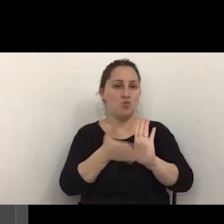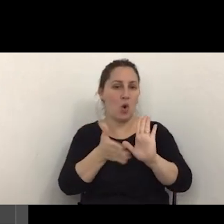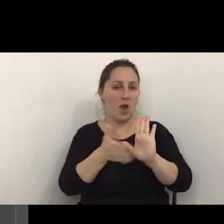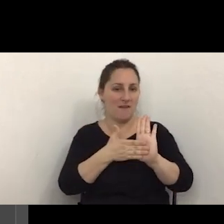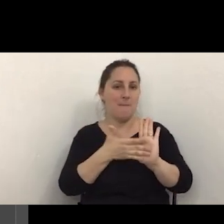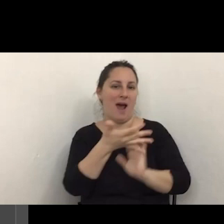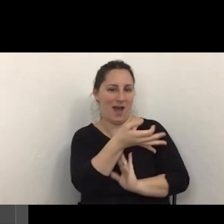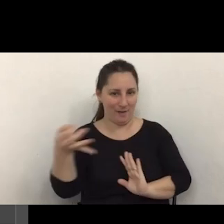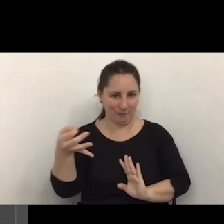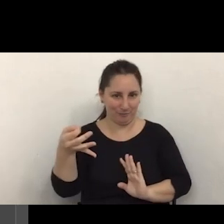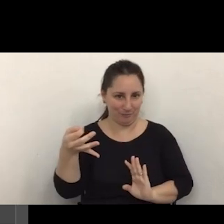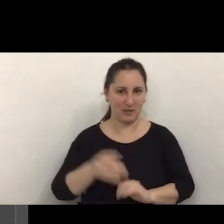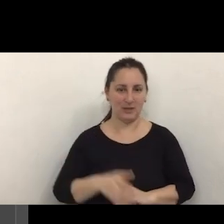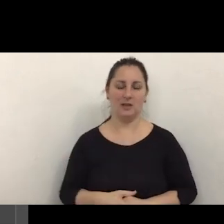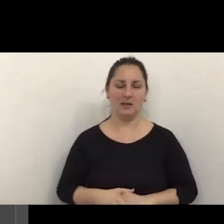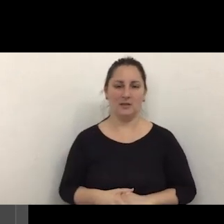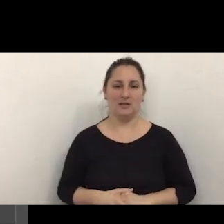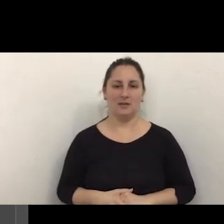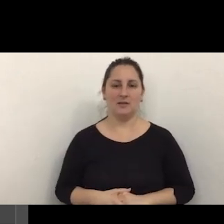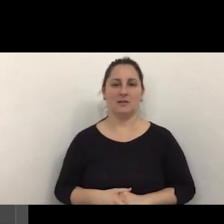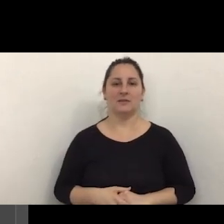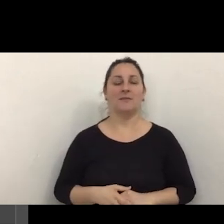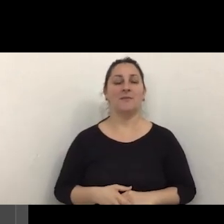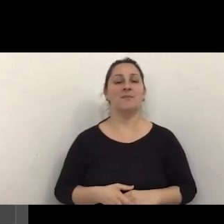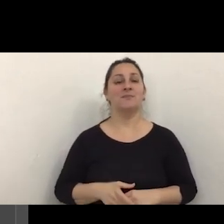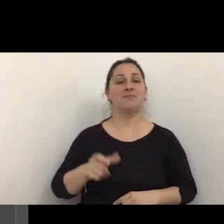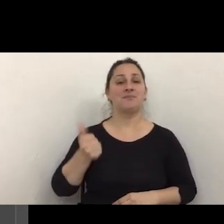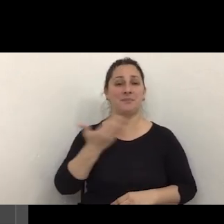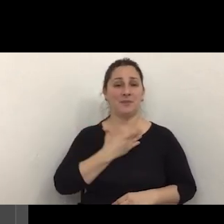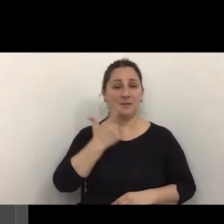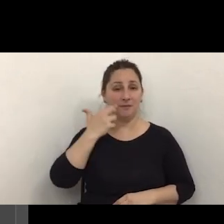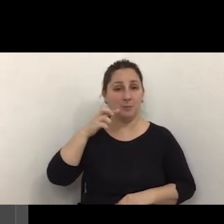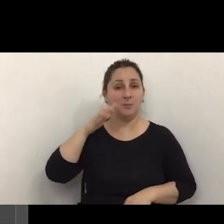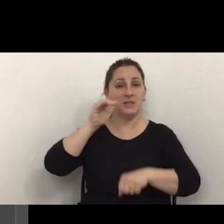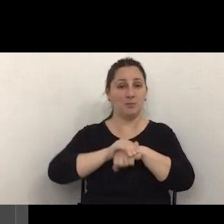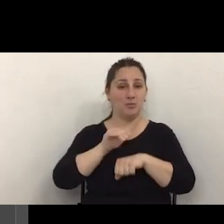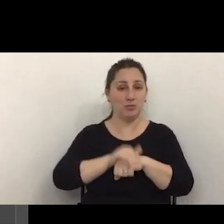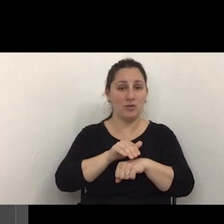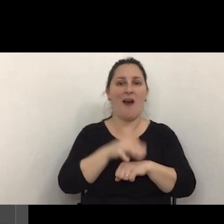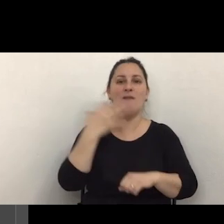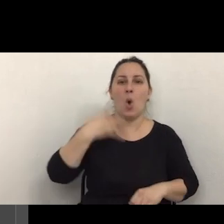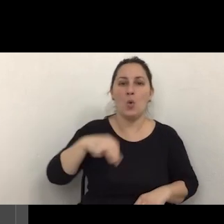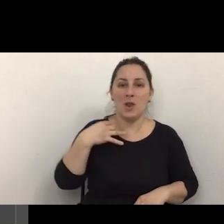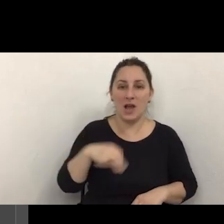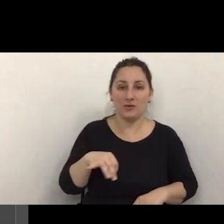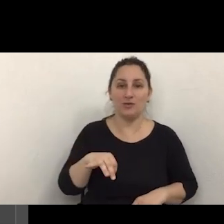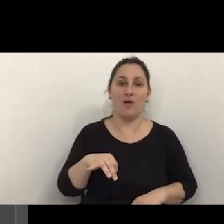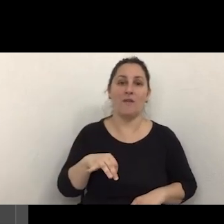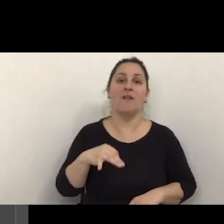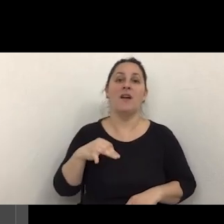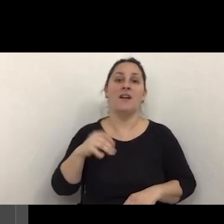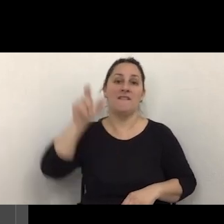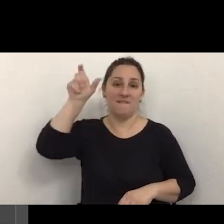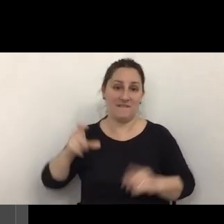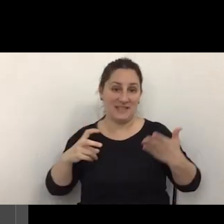acreditarla, ¿sí? Y que el fisco tiene la responsabilidad y la obligación, el fisco y el